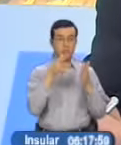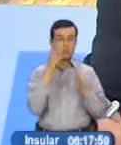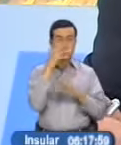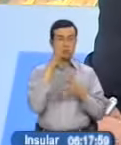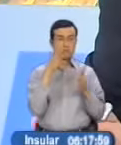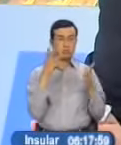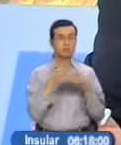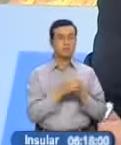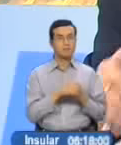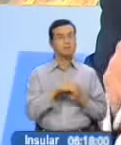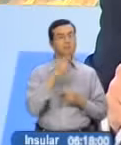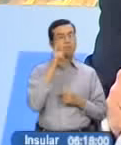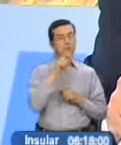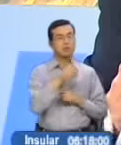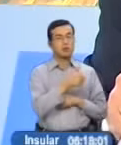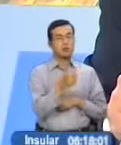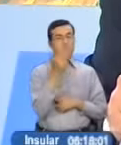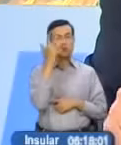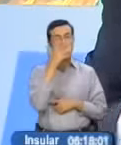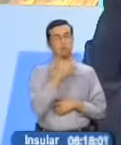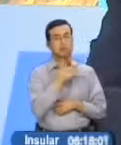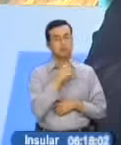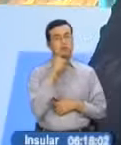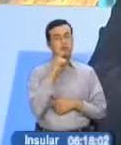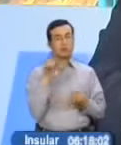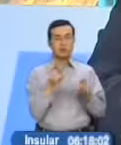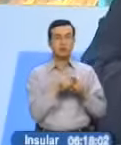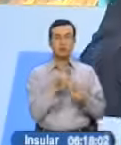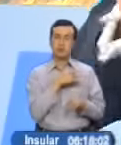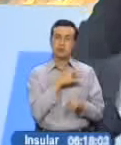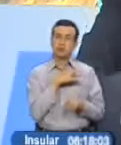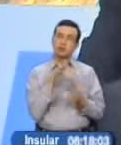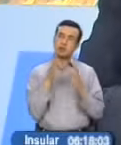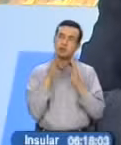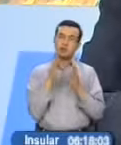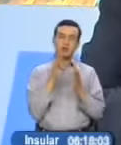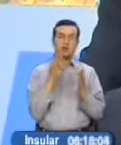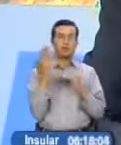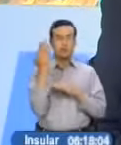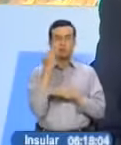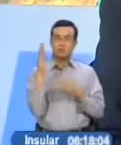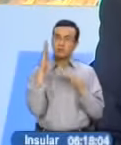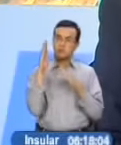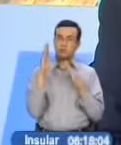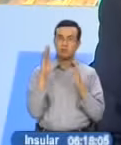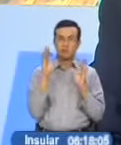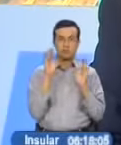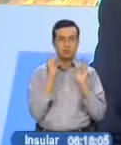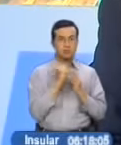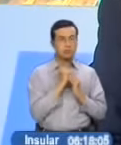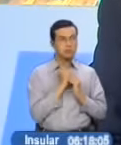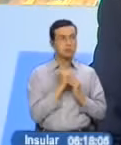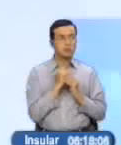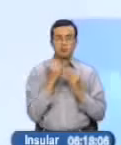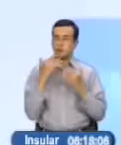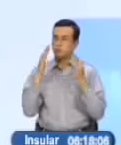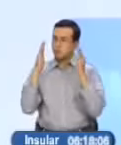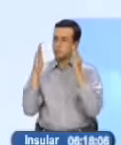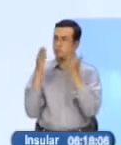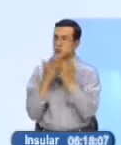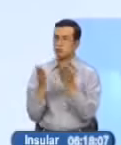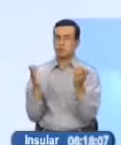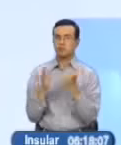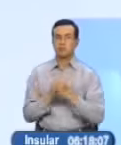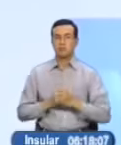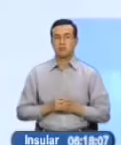Esmeraldas, pero la gente de Esmeraldas sí necesita también sentir que mediáticamente se los está tomando en cuenta. Y se los está tomando en